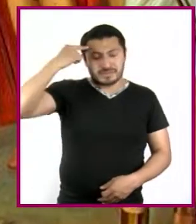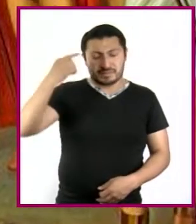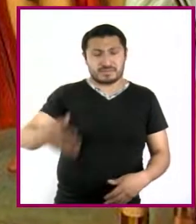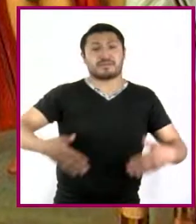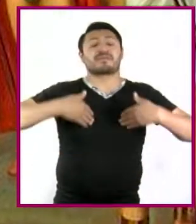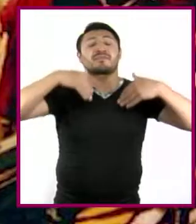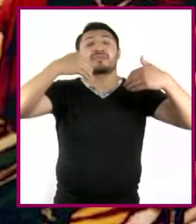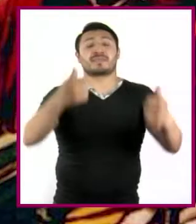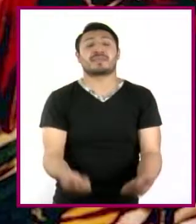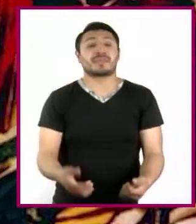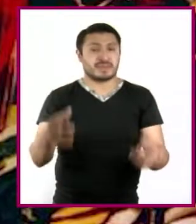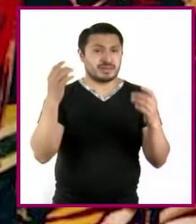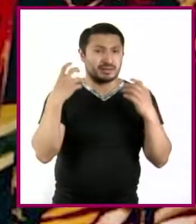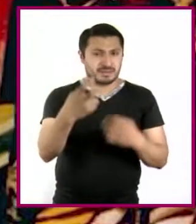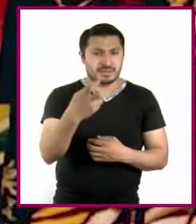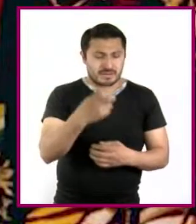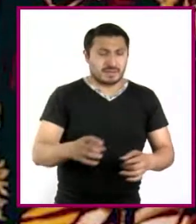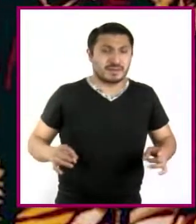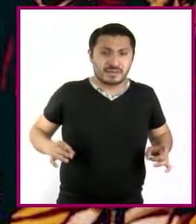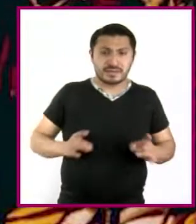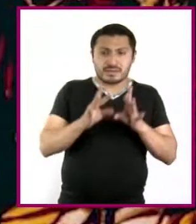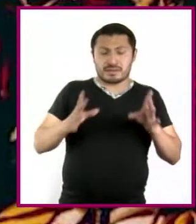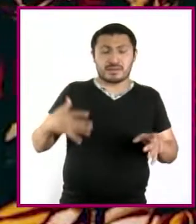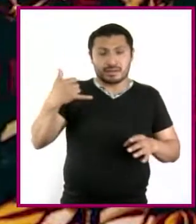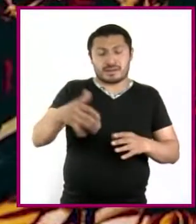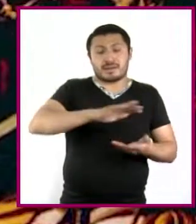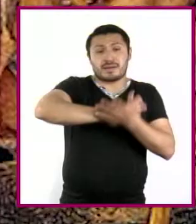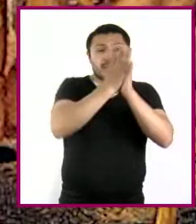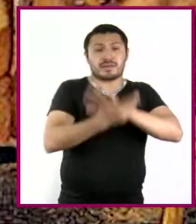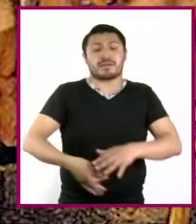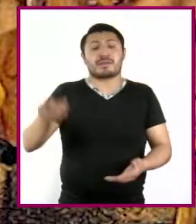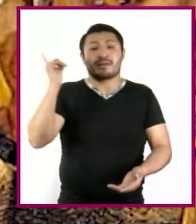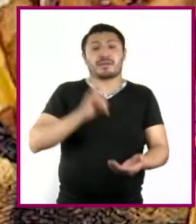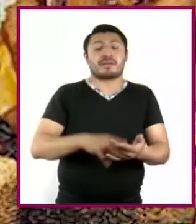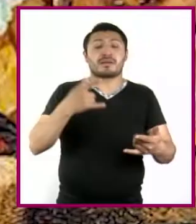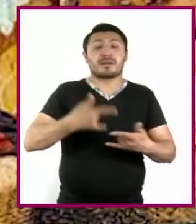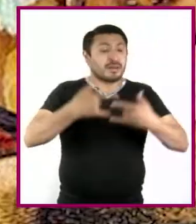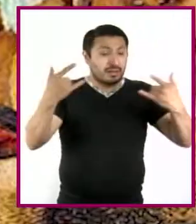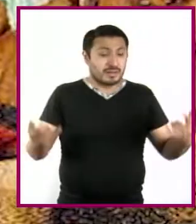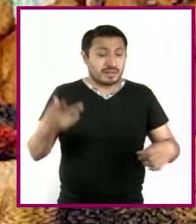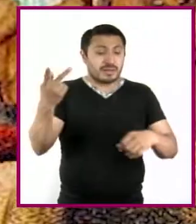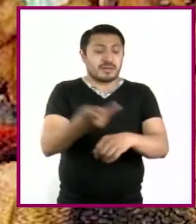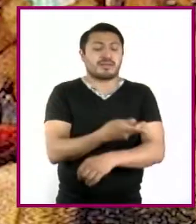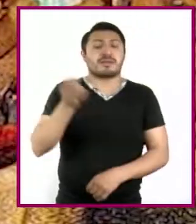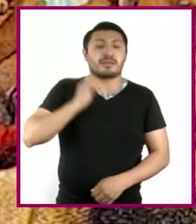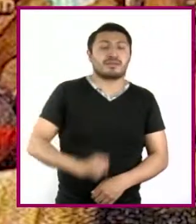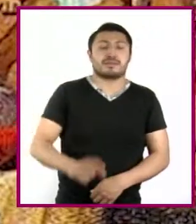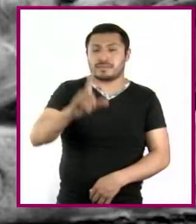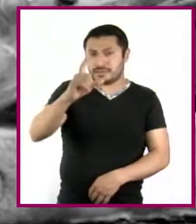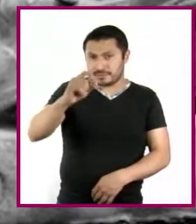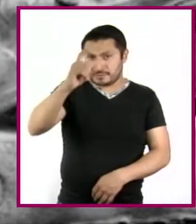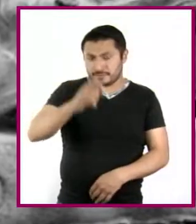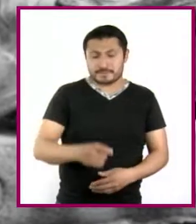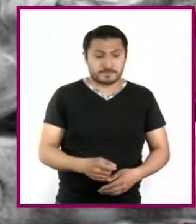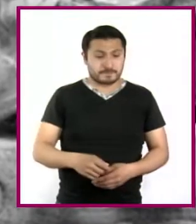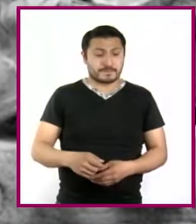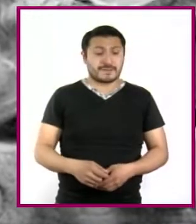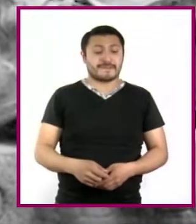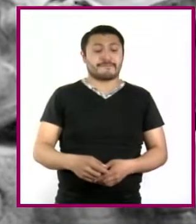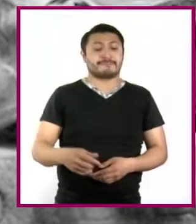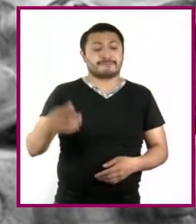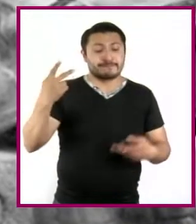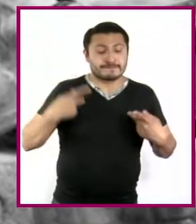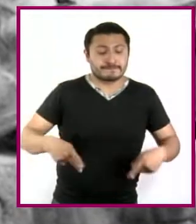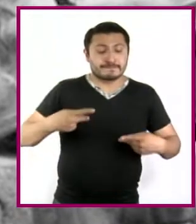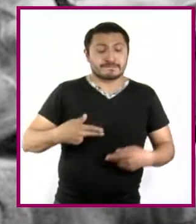comprender ese acontecimiento y hacerlo objeto de la historia ocurre hasta el siglo XX. Los contemporáneos